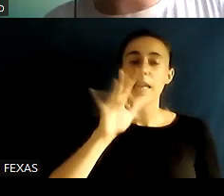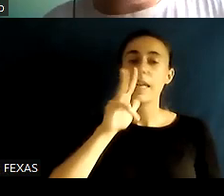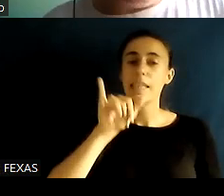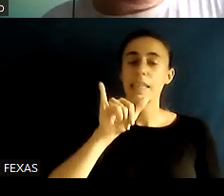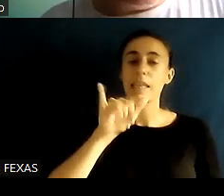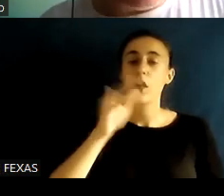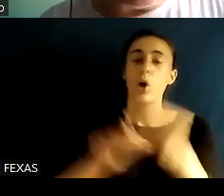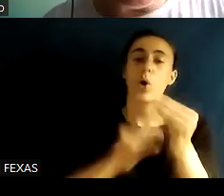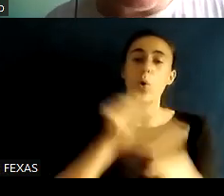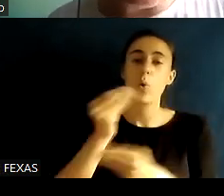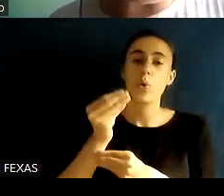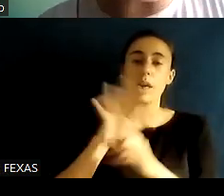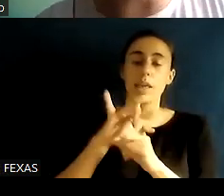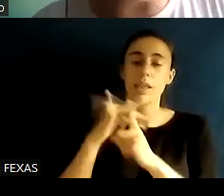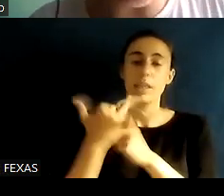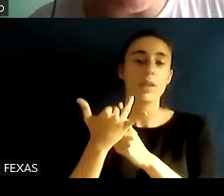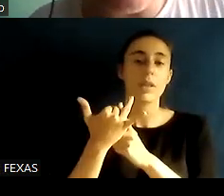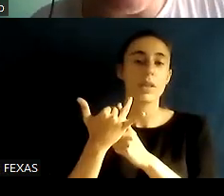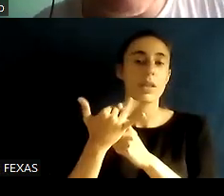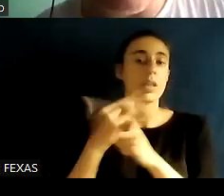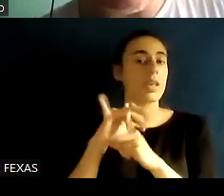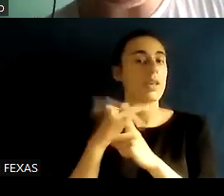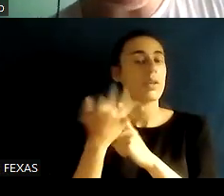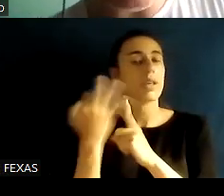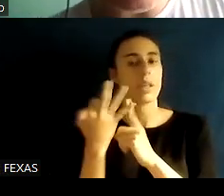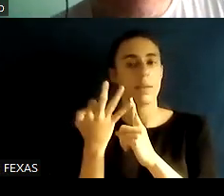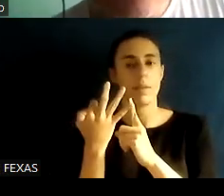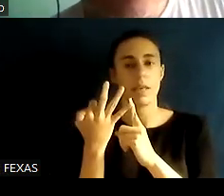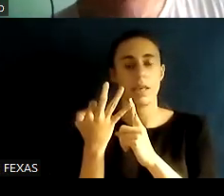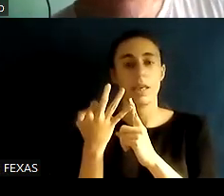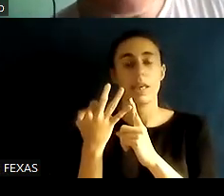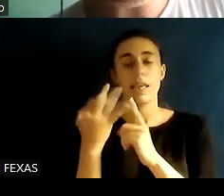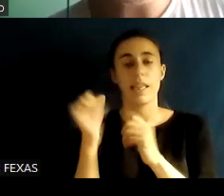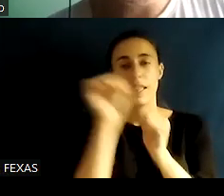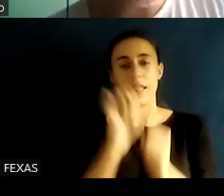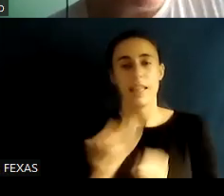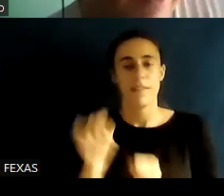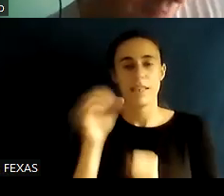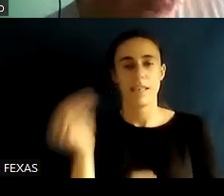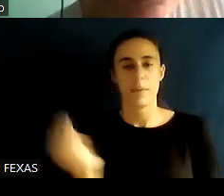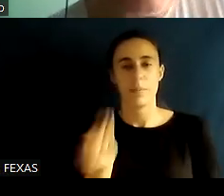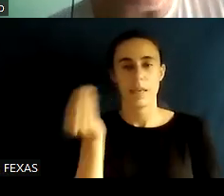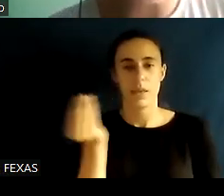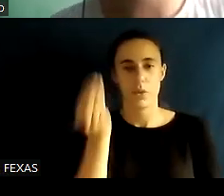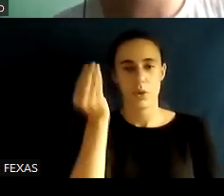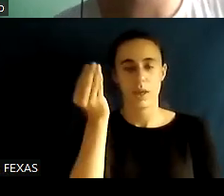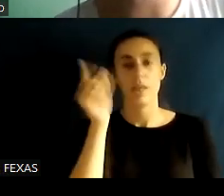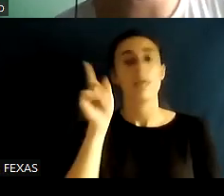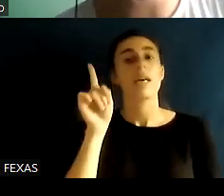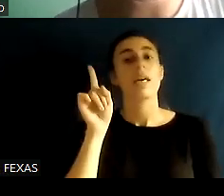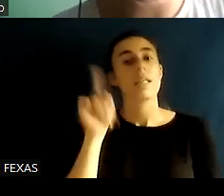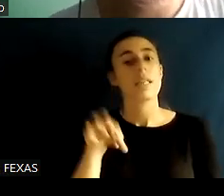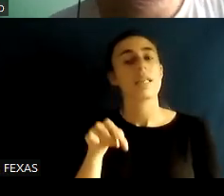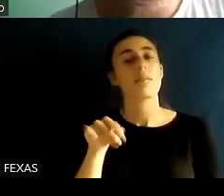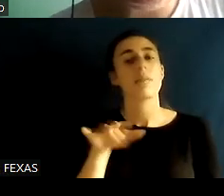todo en situaciones en las que hemos de potenciar las defensas inmunitarias, fundamentalmente. Incluso se está utilizando en